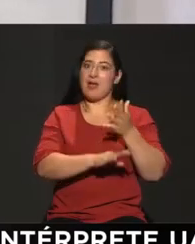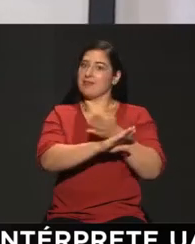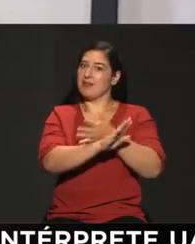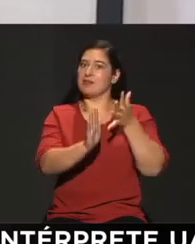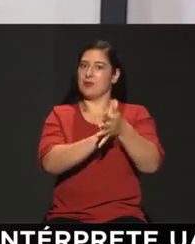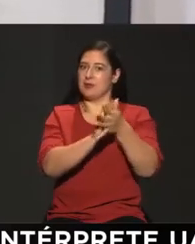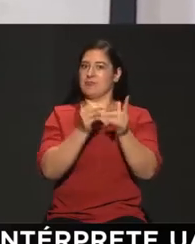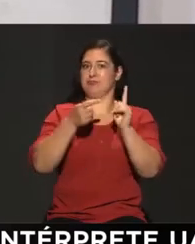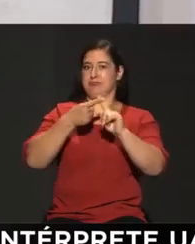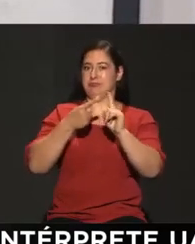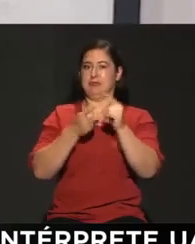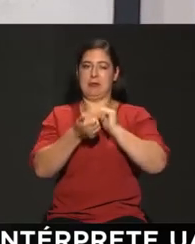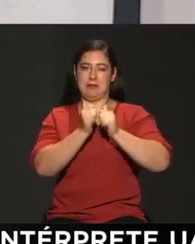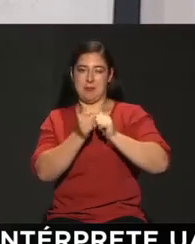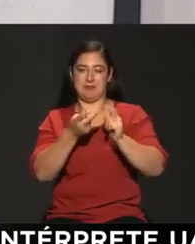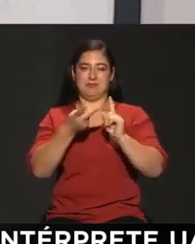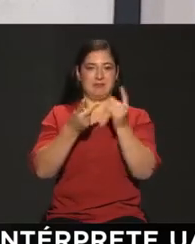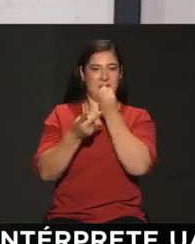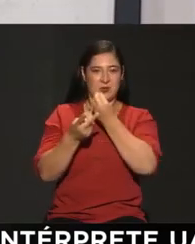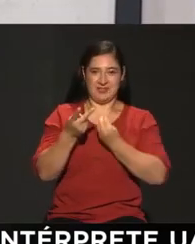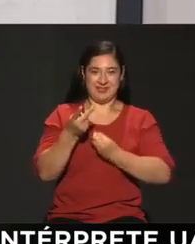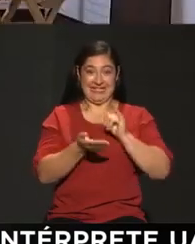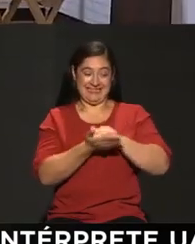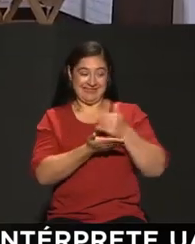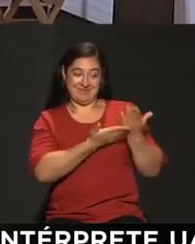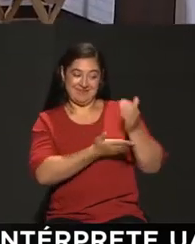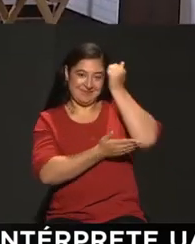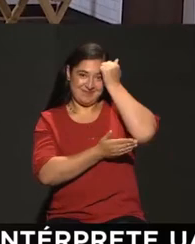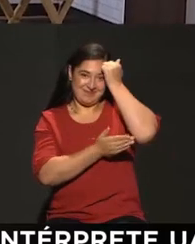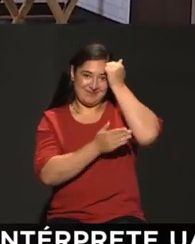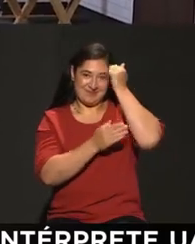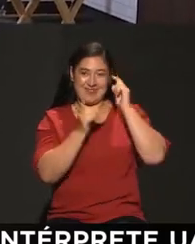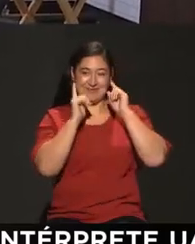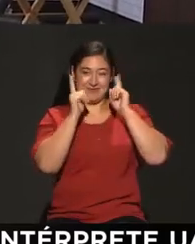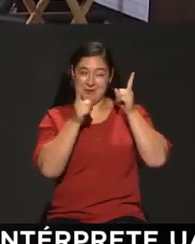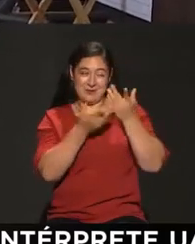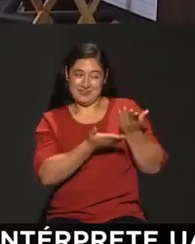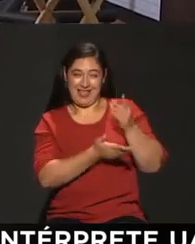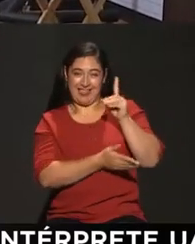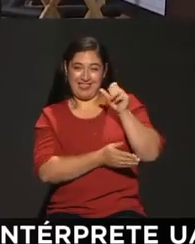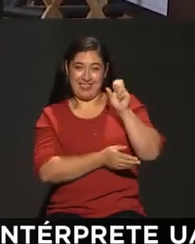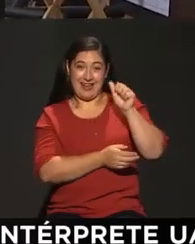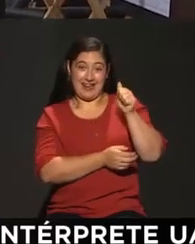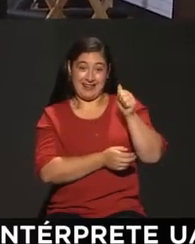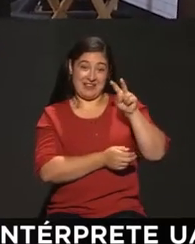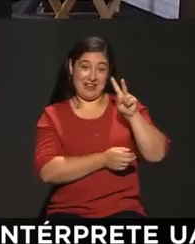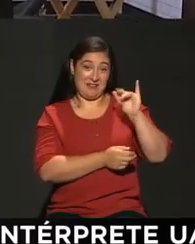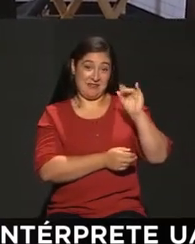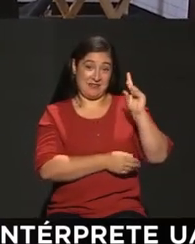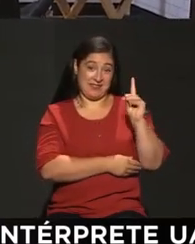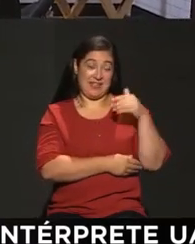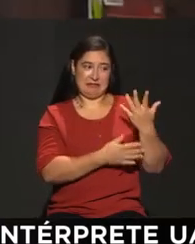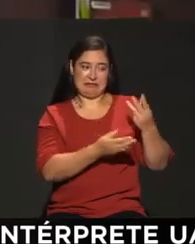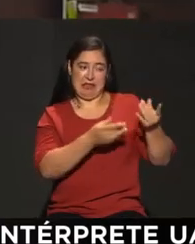deporte, de nutrición. Y para eso ya está conmigo el profesor David Mosquera, que ya es muy famoso en nuestros programas, que me hace sudar acá y todo.